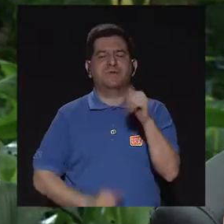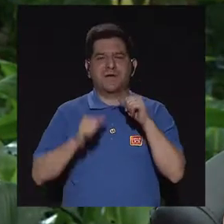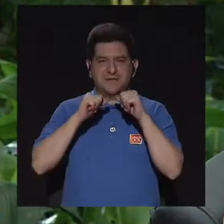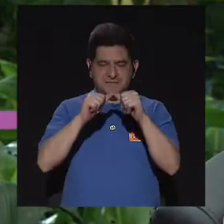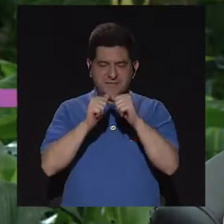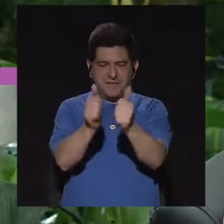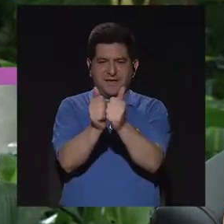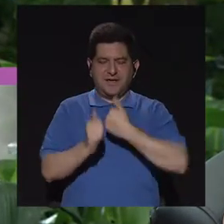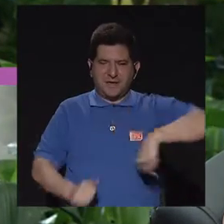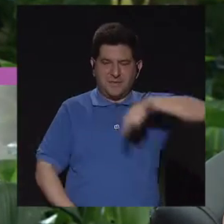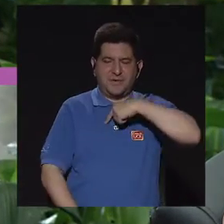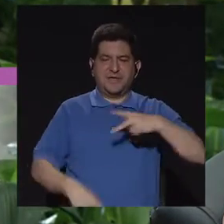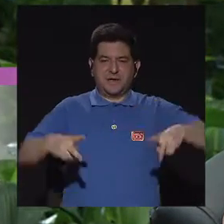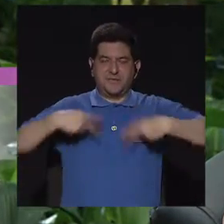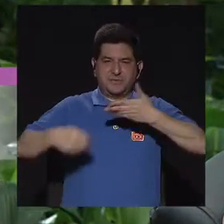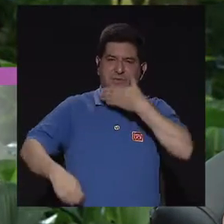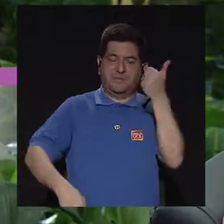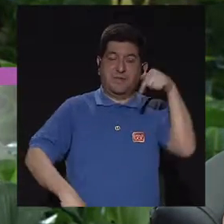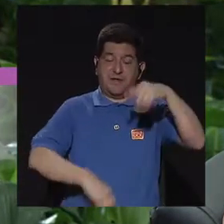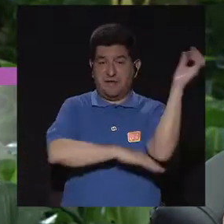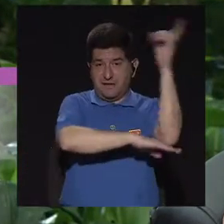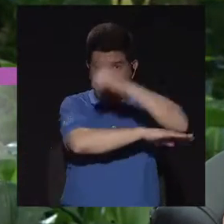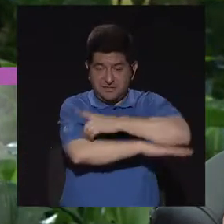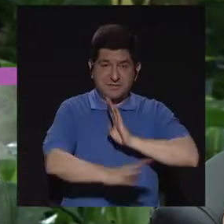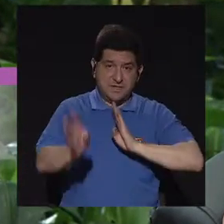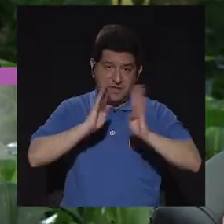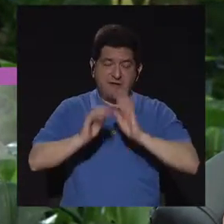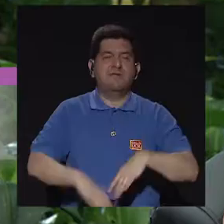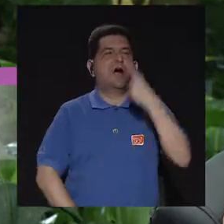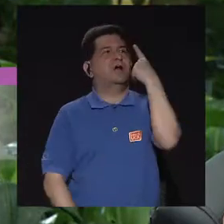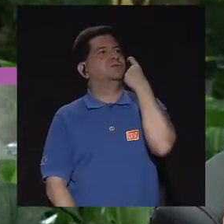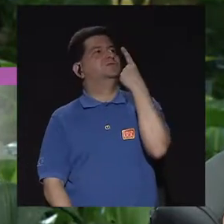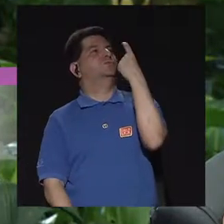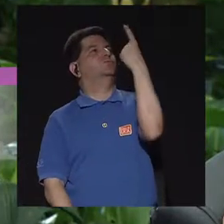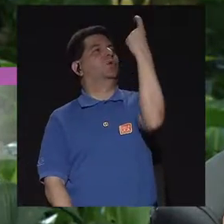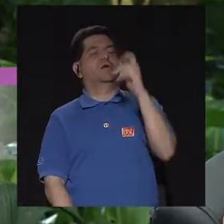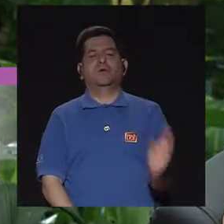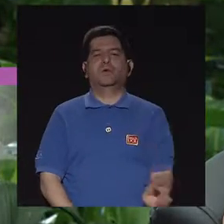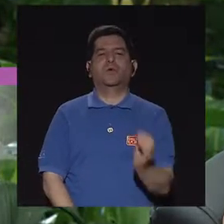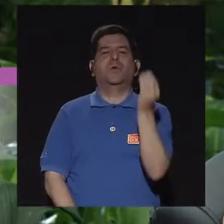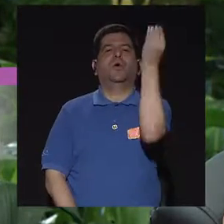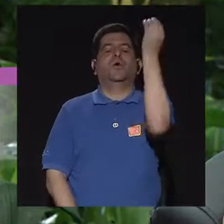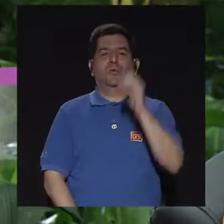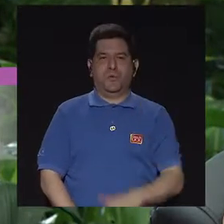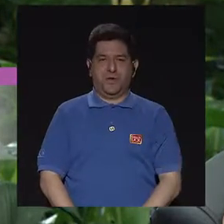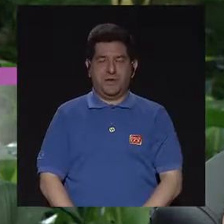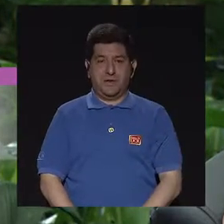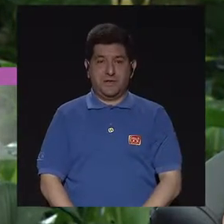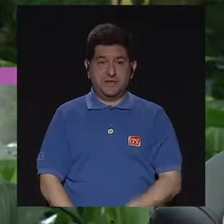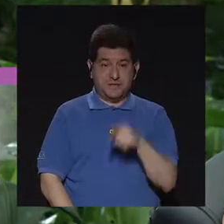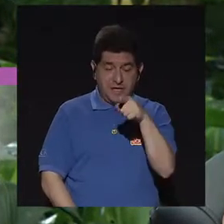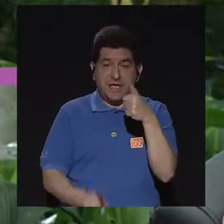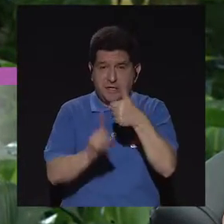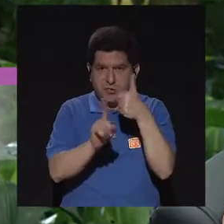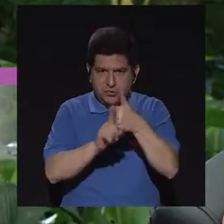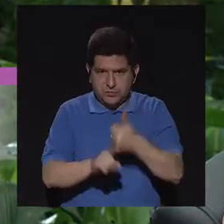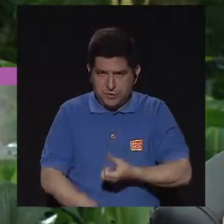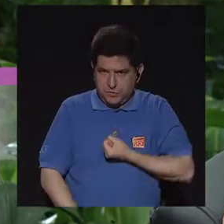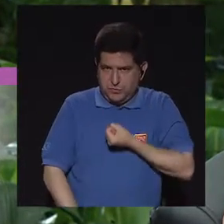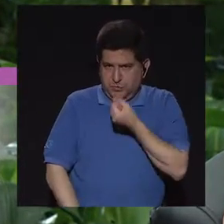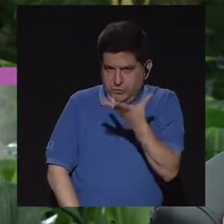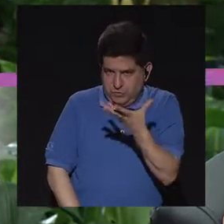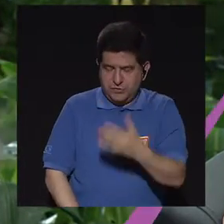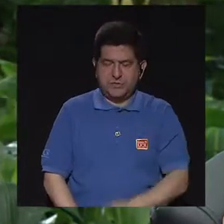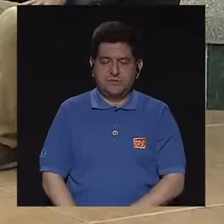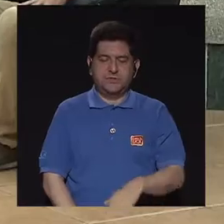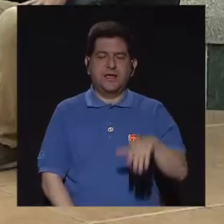Gracias por continuar con nosotros en Vivir Mejor. El día de hoy hablando de los sueños de los jóvenes en voz de los mismos jóvenes. Para